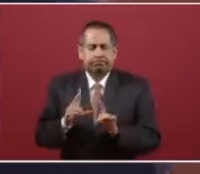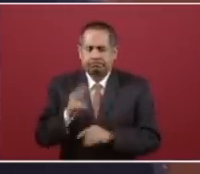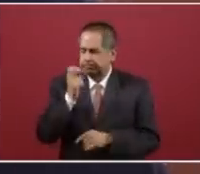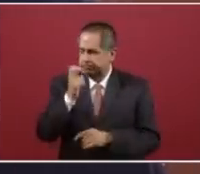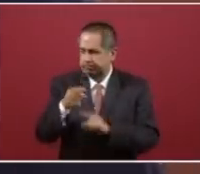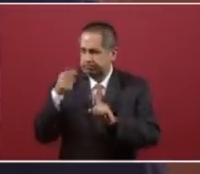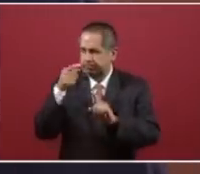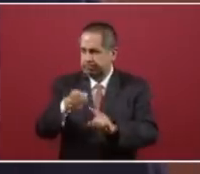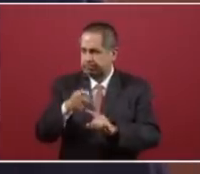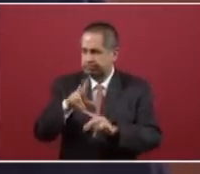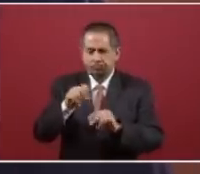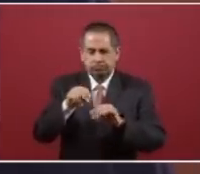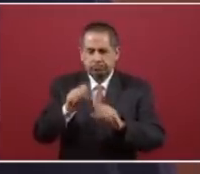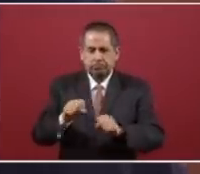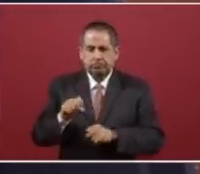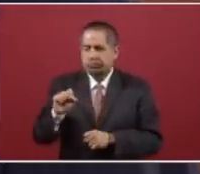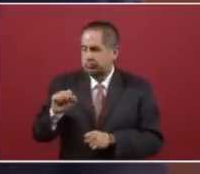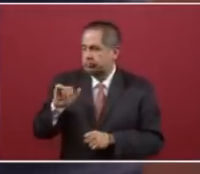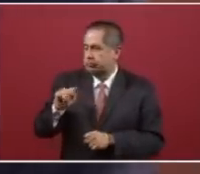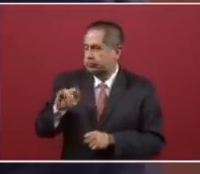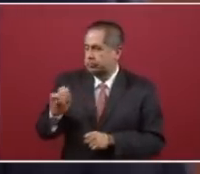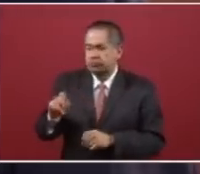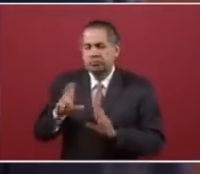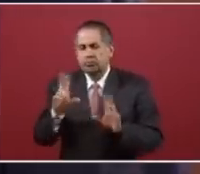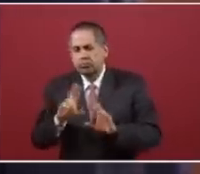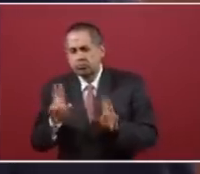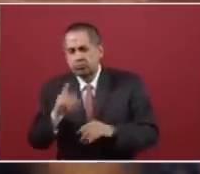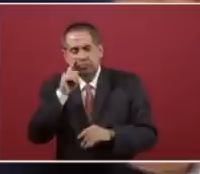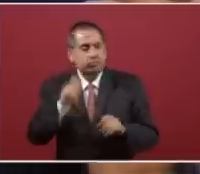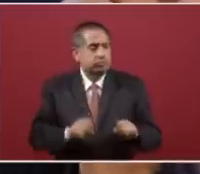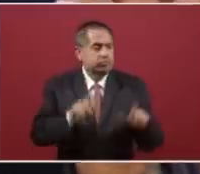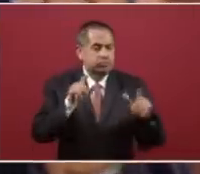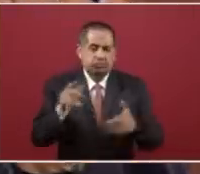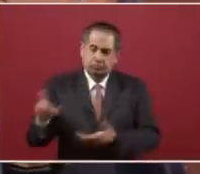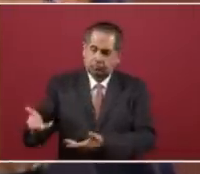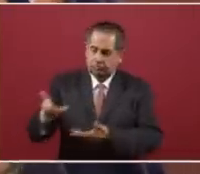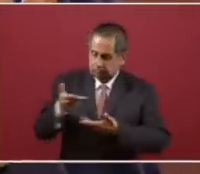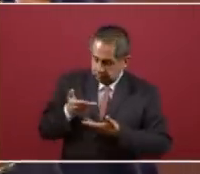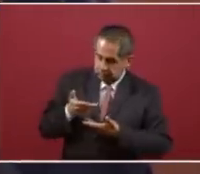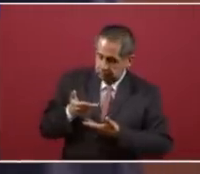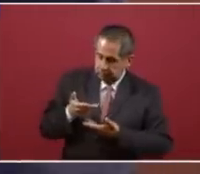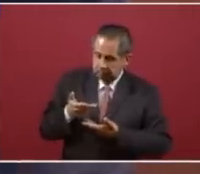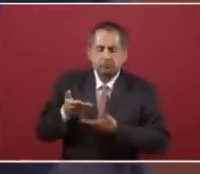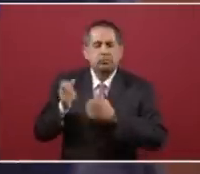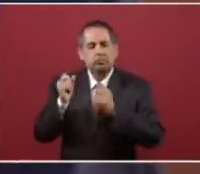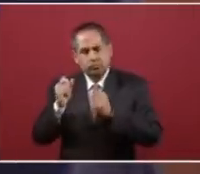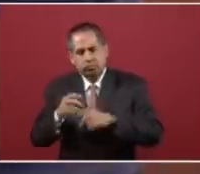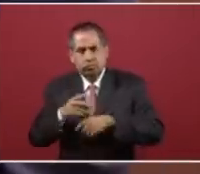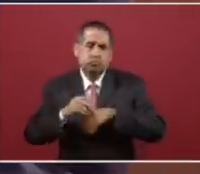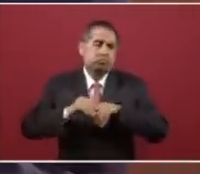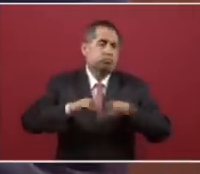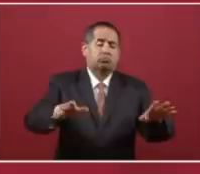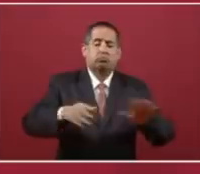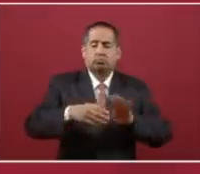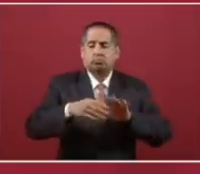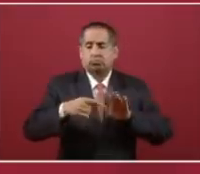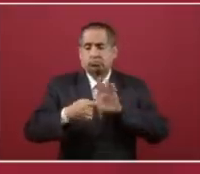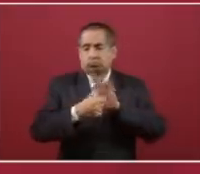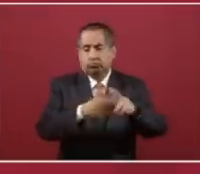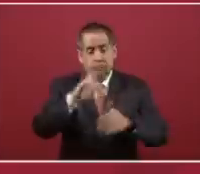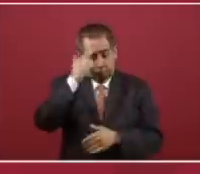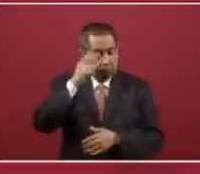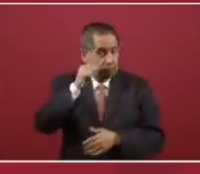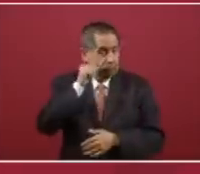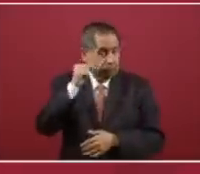propósito desde luego de santé algo pero me lleva el documento pues vamos a darlo a conocer se acuerdan que